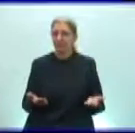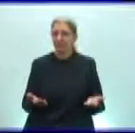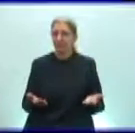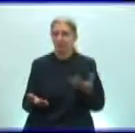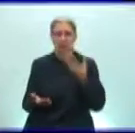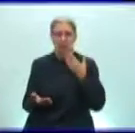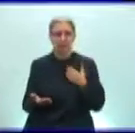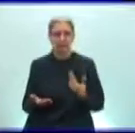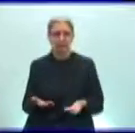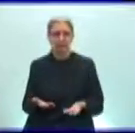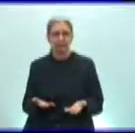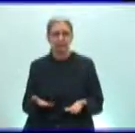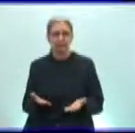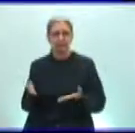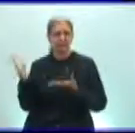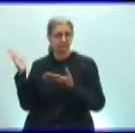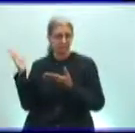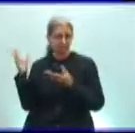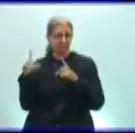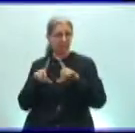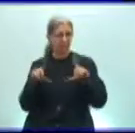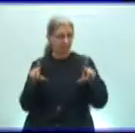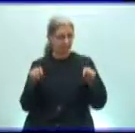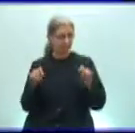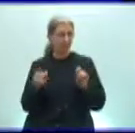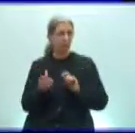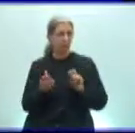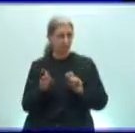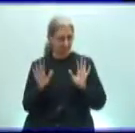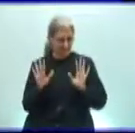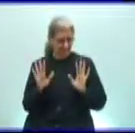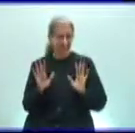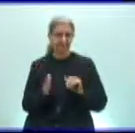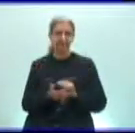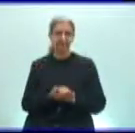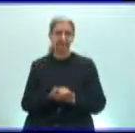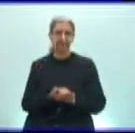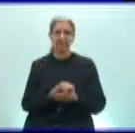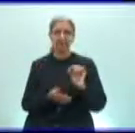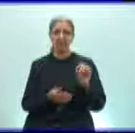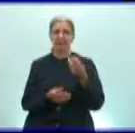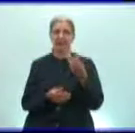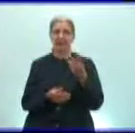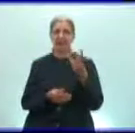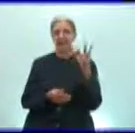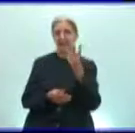B. El denominador de la primer sumando es un trinomio.